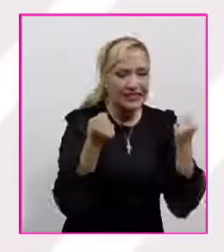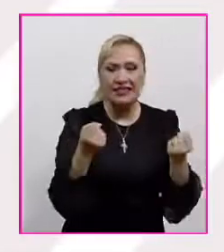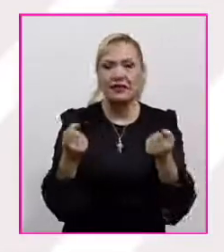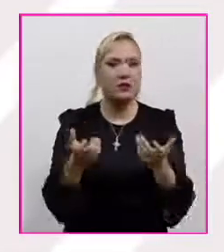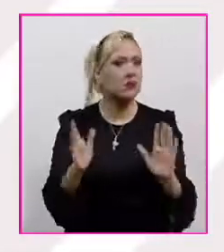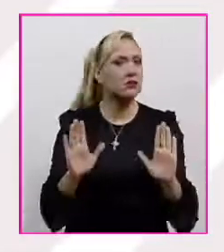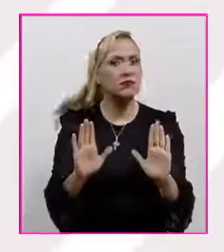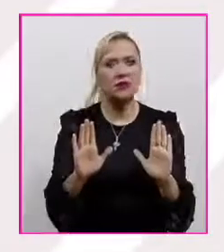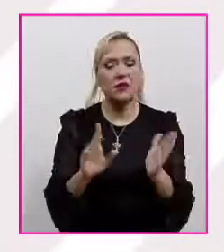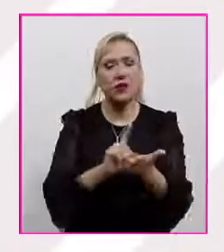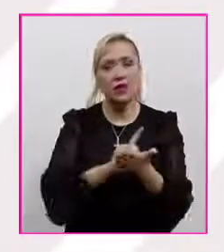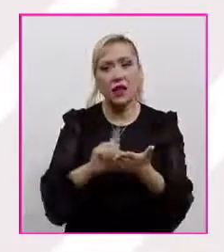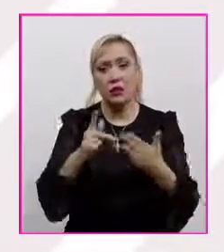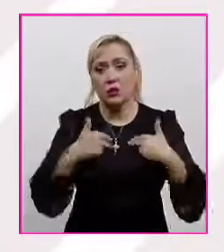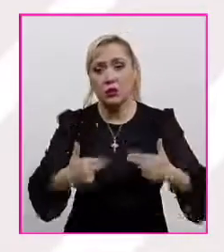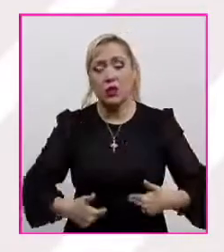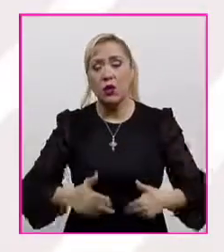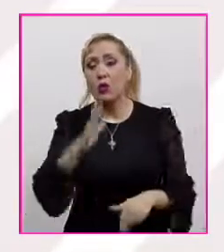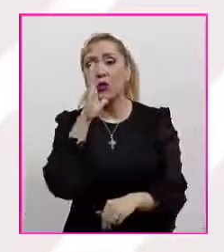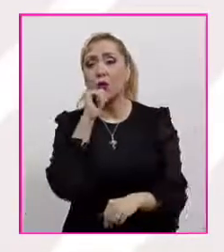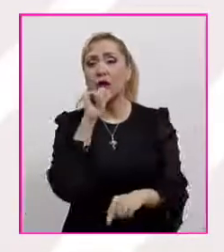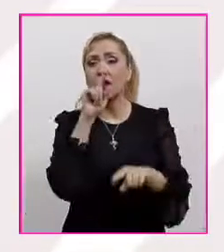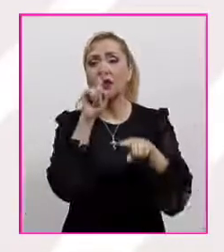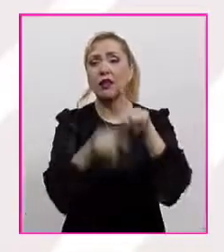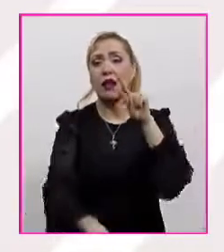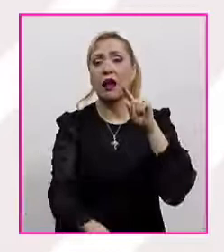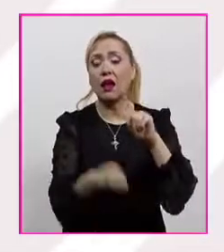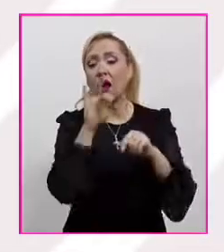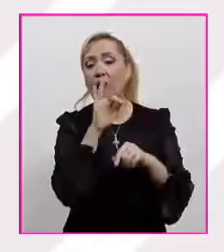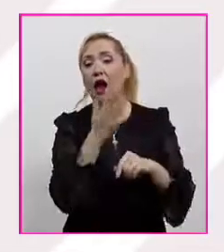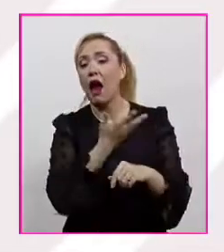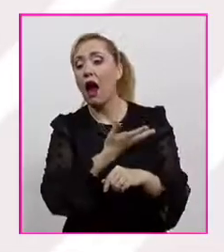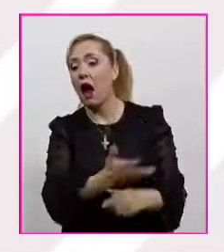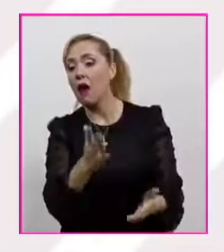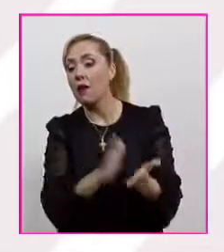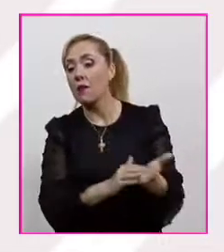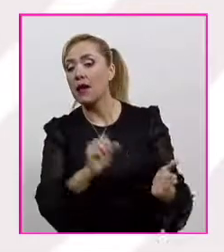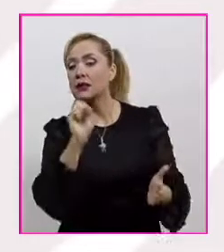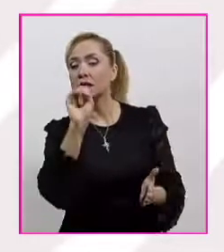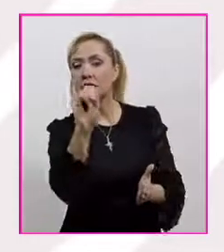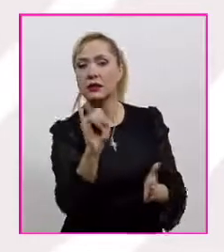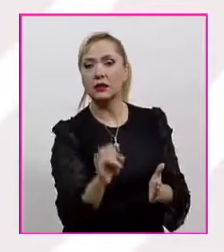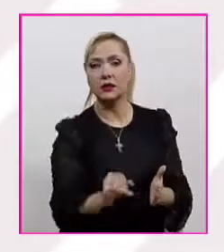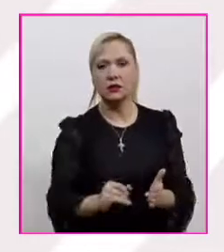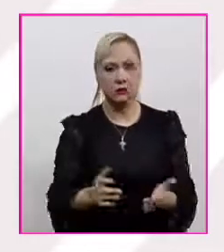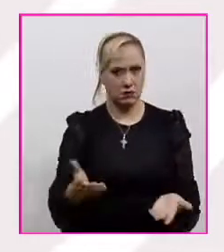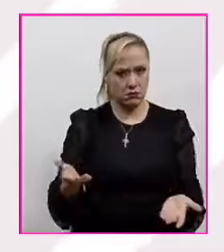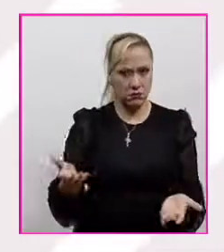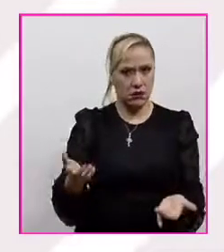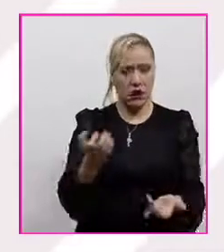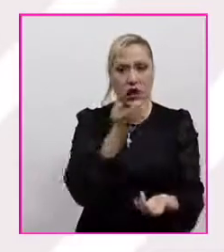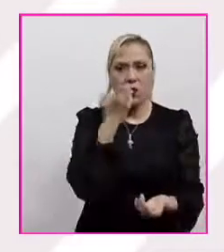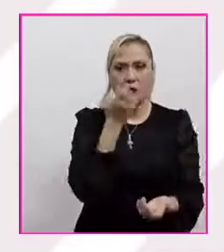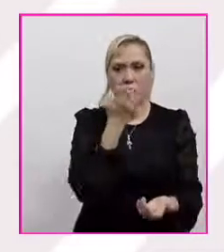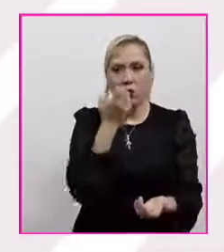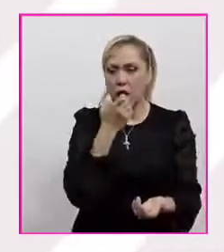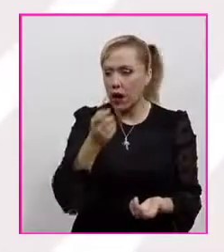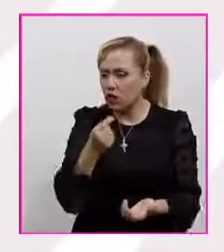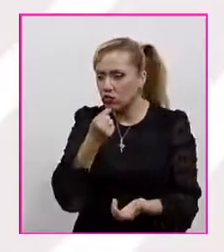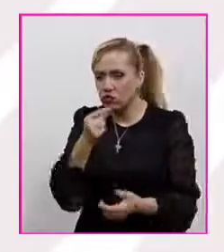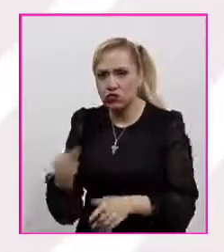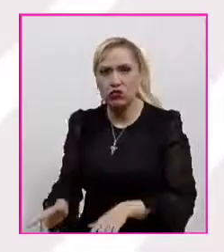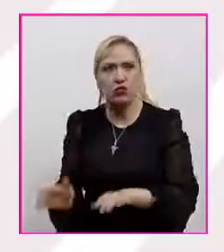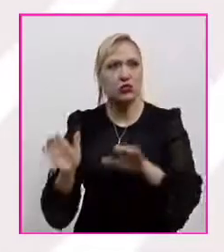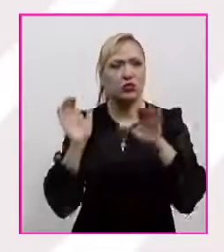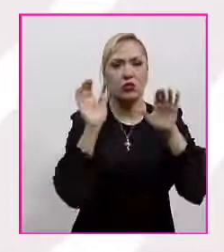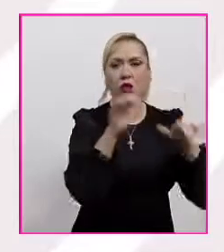pueden estar limitados por poseer o no poseer un documento. Un niño tiene derecho a la educación hasta en tanto su CURP esté en